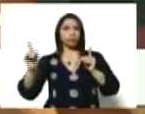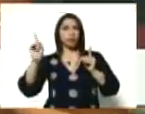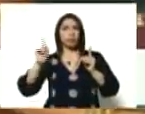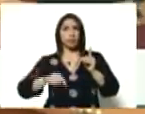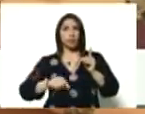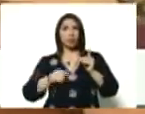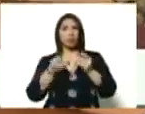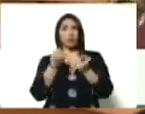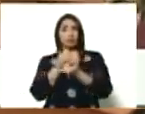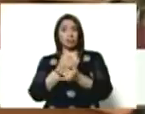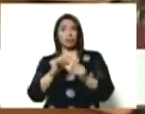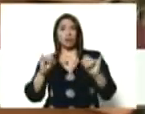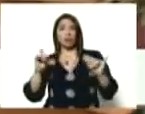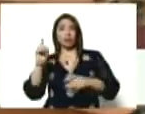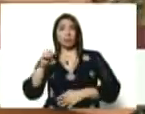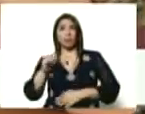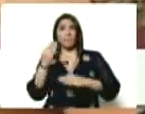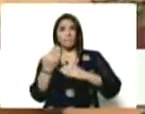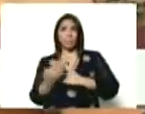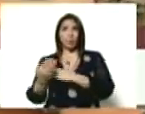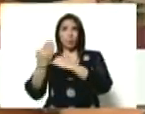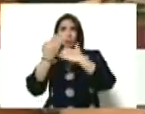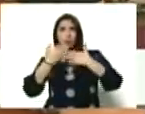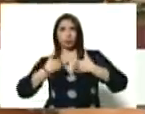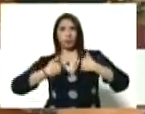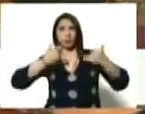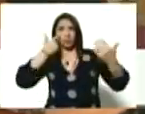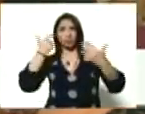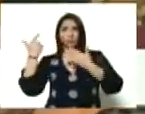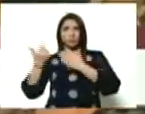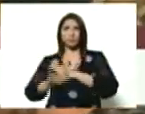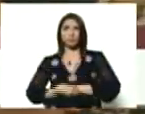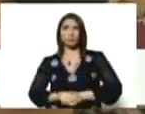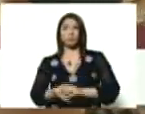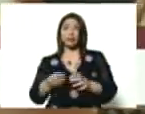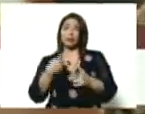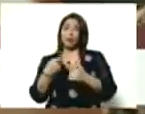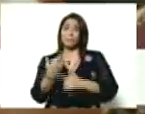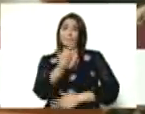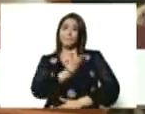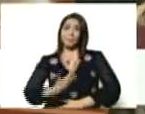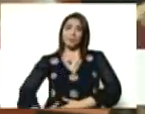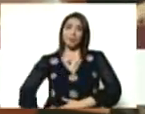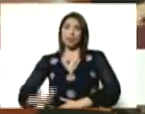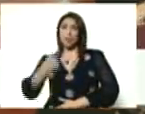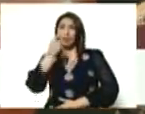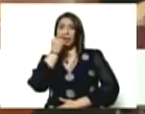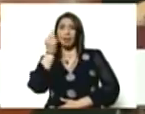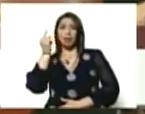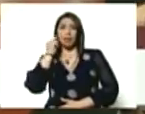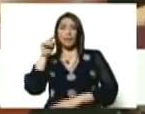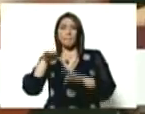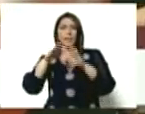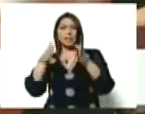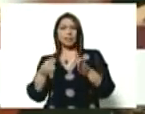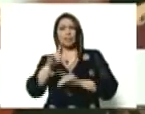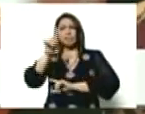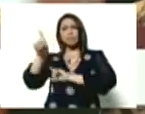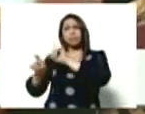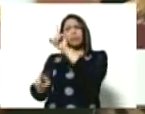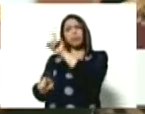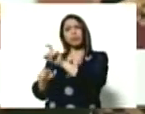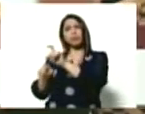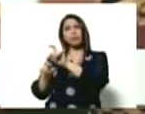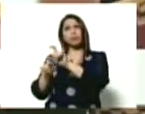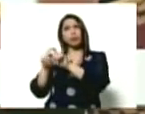para la protección de la salud. A continuación, el presidente o presidenta de la mesa pregunta al elector si